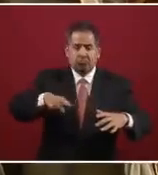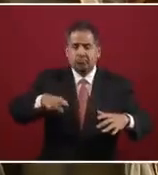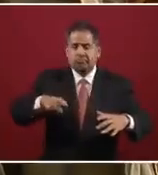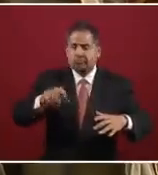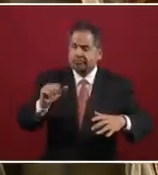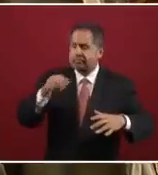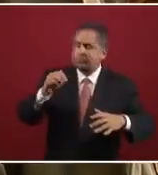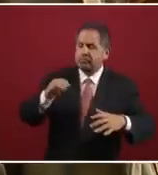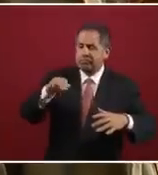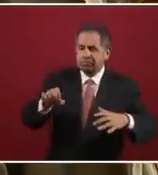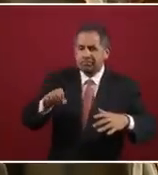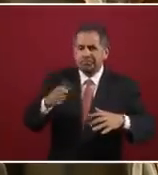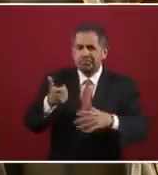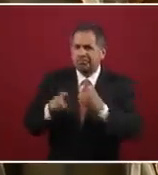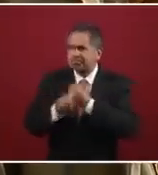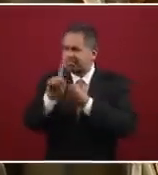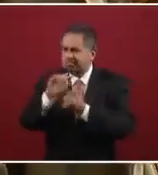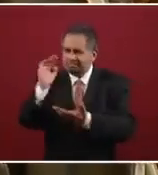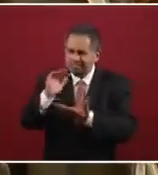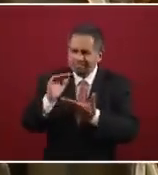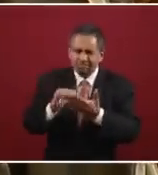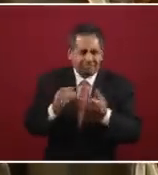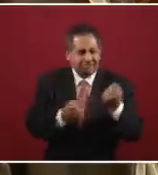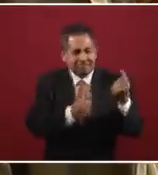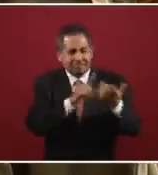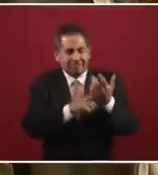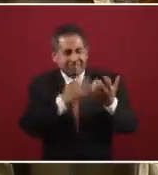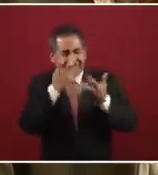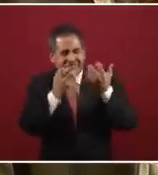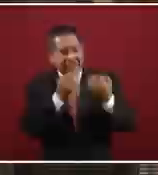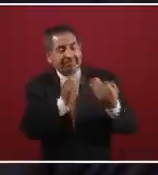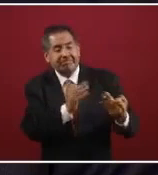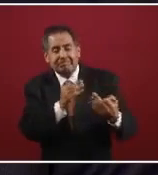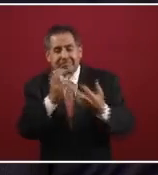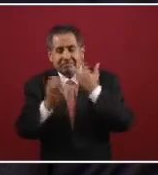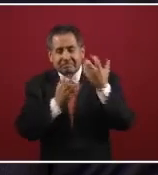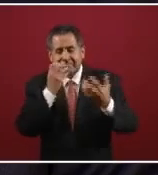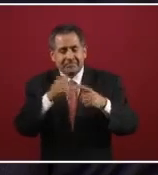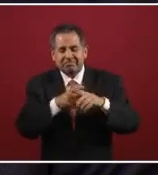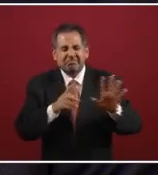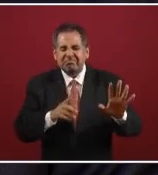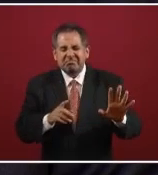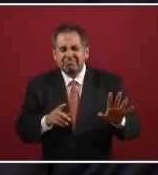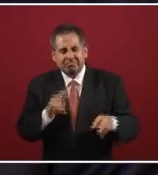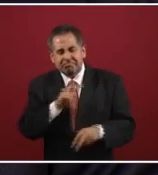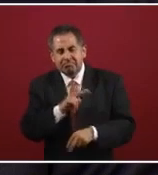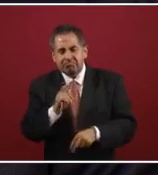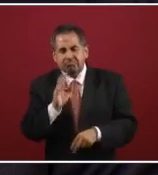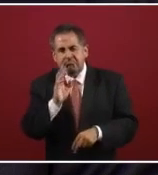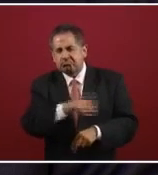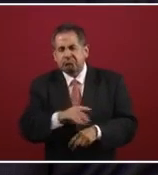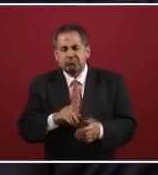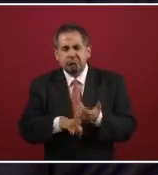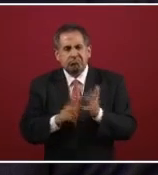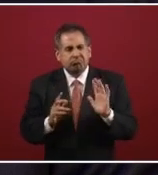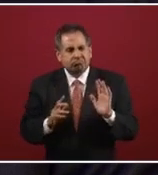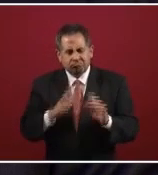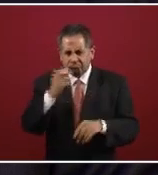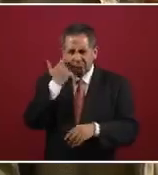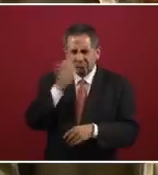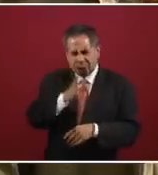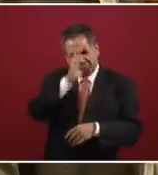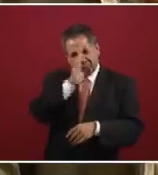en robos en todo aunque estén gritando los del frente repito yo no me no me gustan las cosas de otra manera